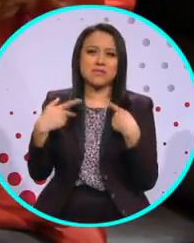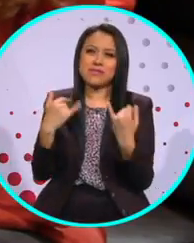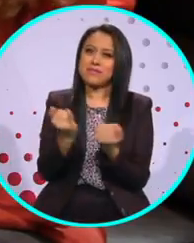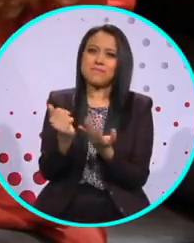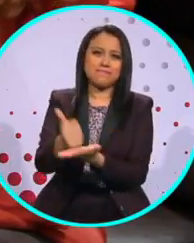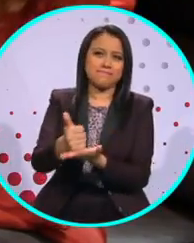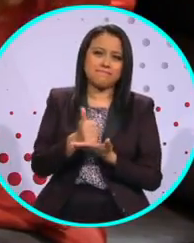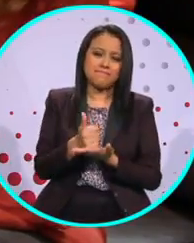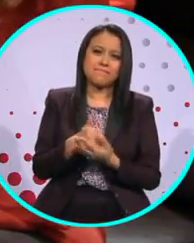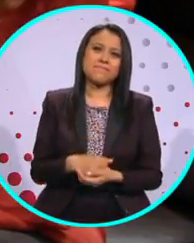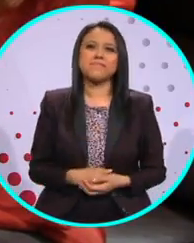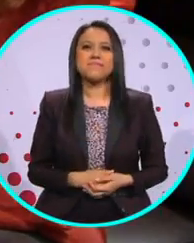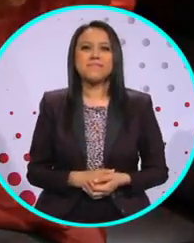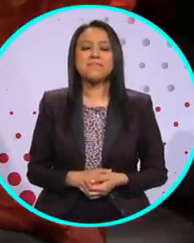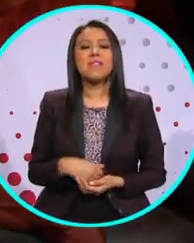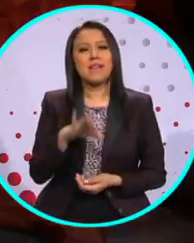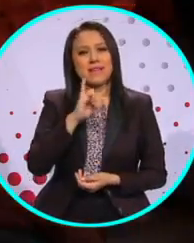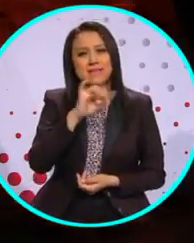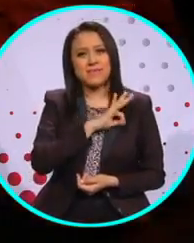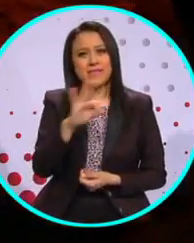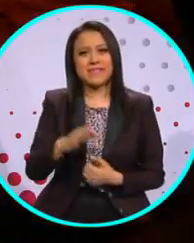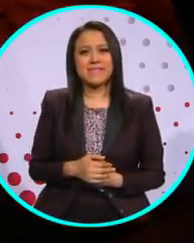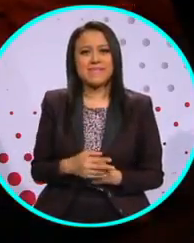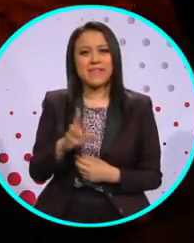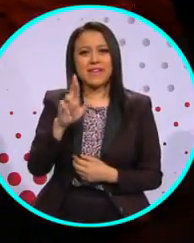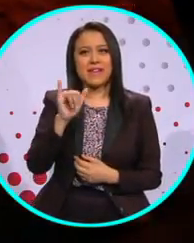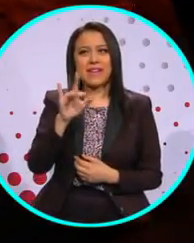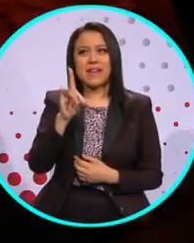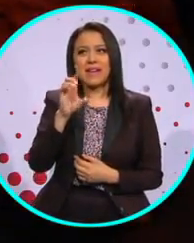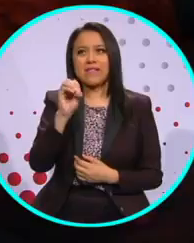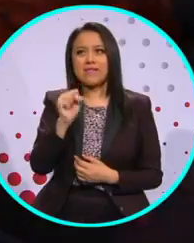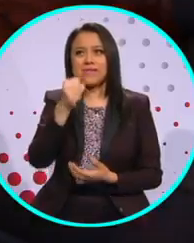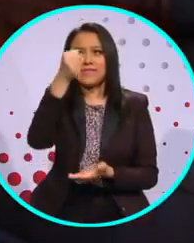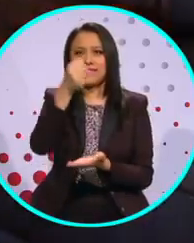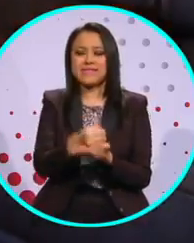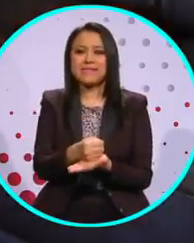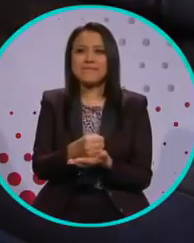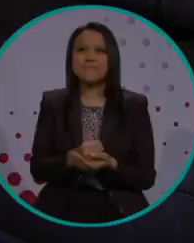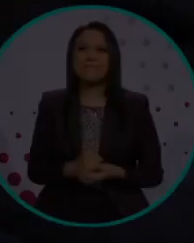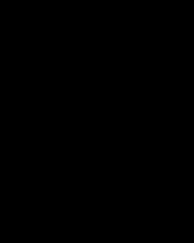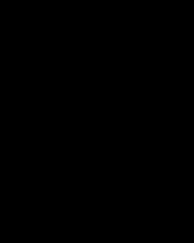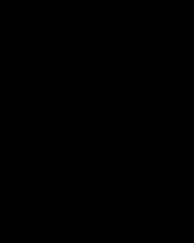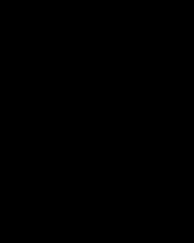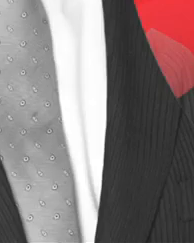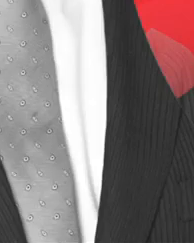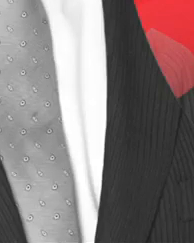entonces ricardo sorda que aquí corresponde